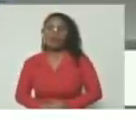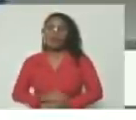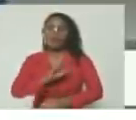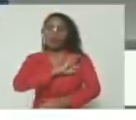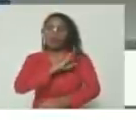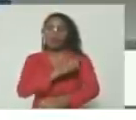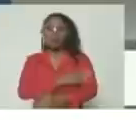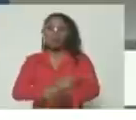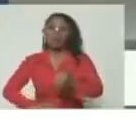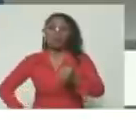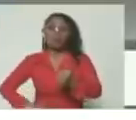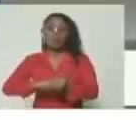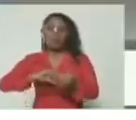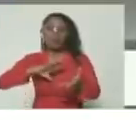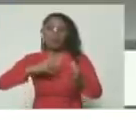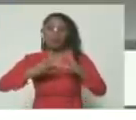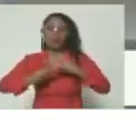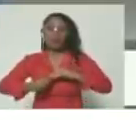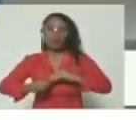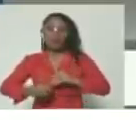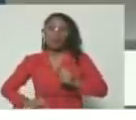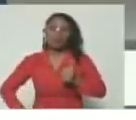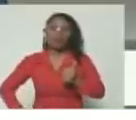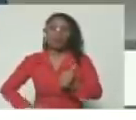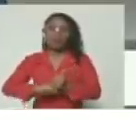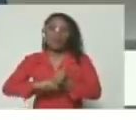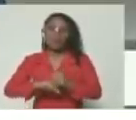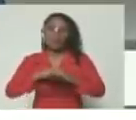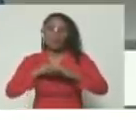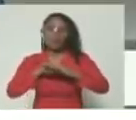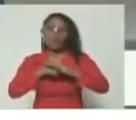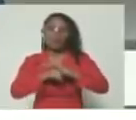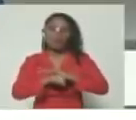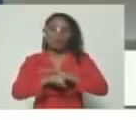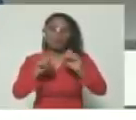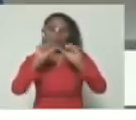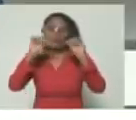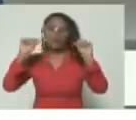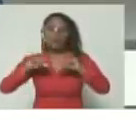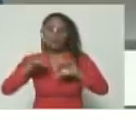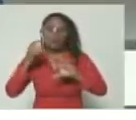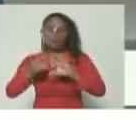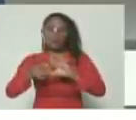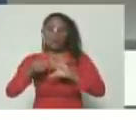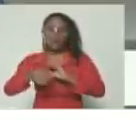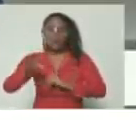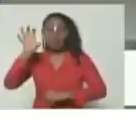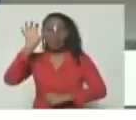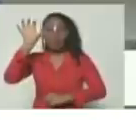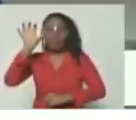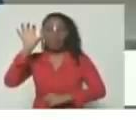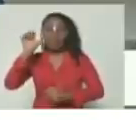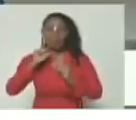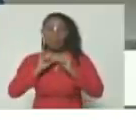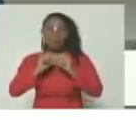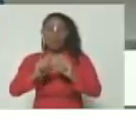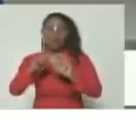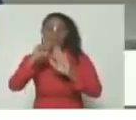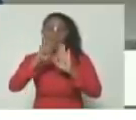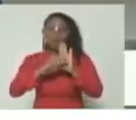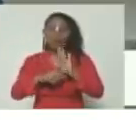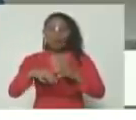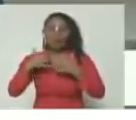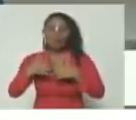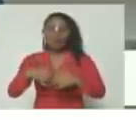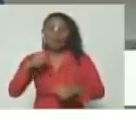Fortalecimiento de los CLAP, fortalecimiento del acceso a los sistemas del carnet de la patria, mantener los niveles de empleo,